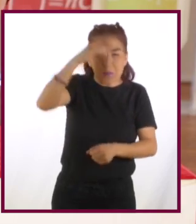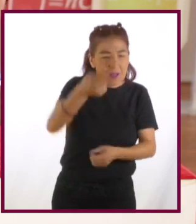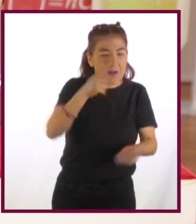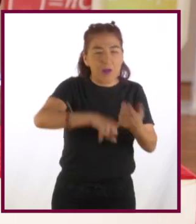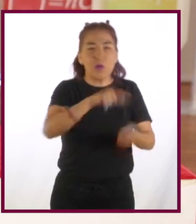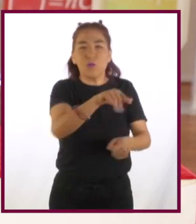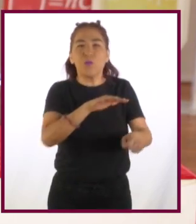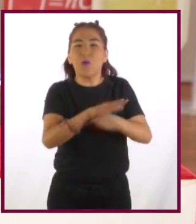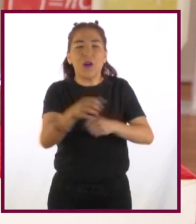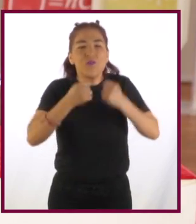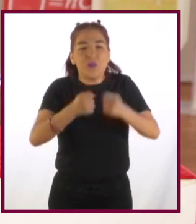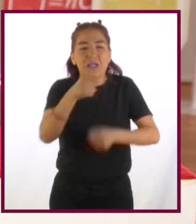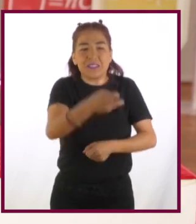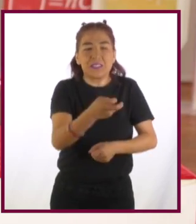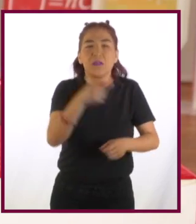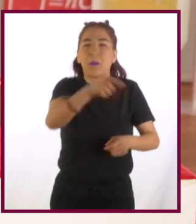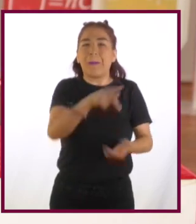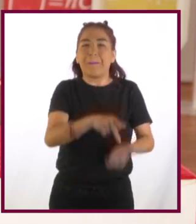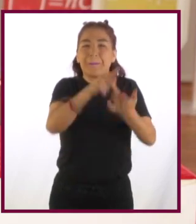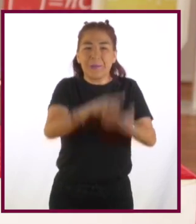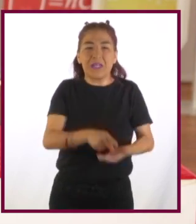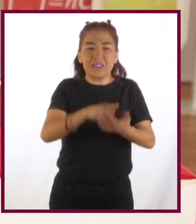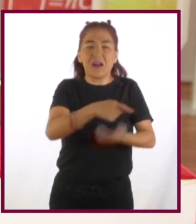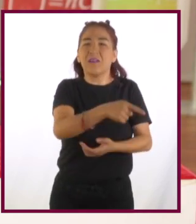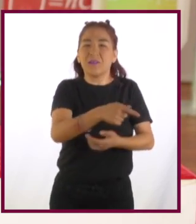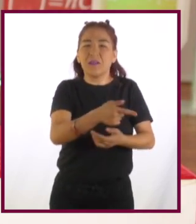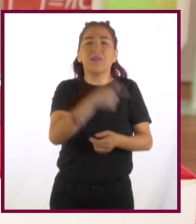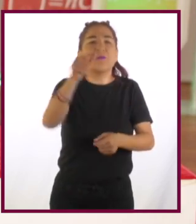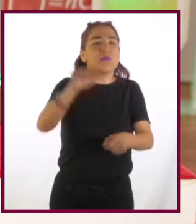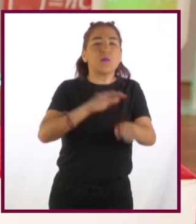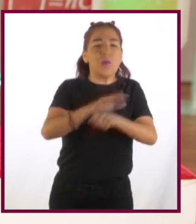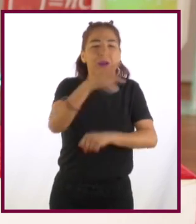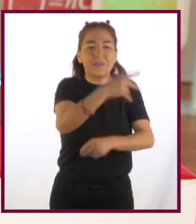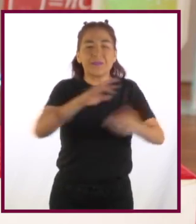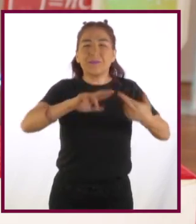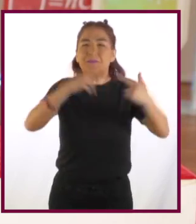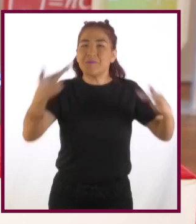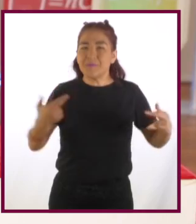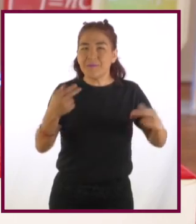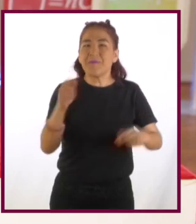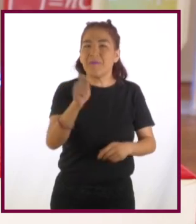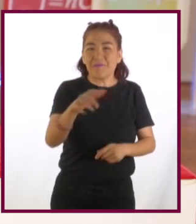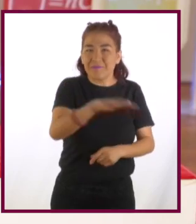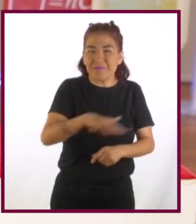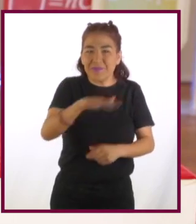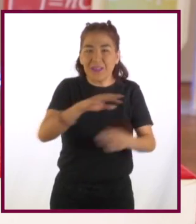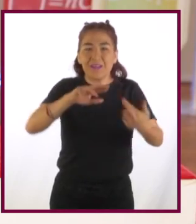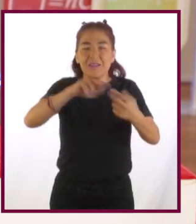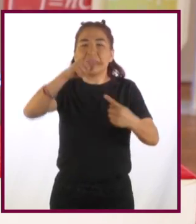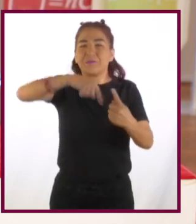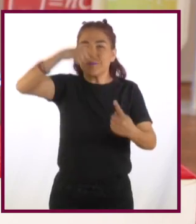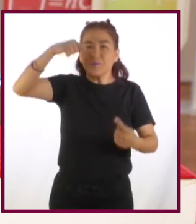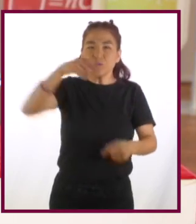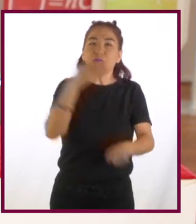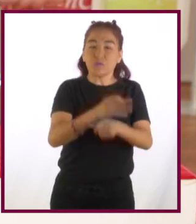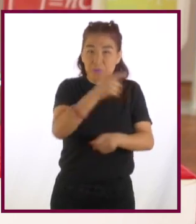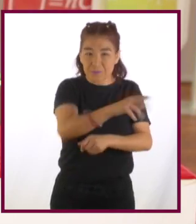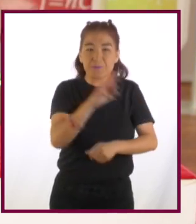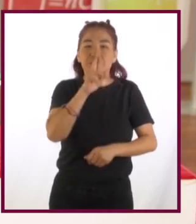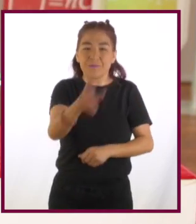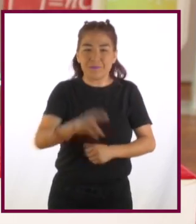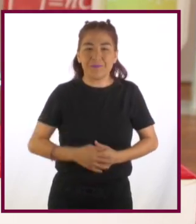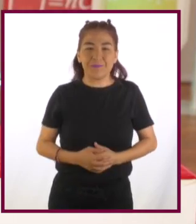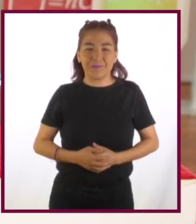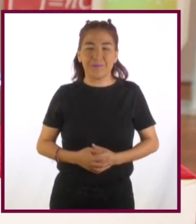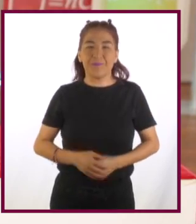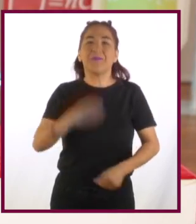¿Qué fuerzas piensas que están involucradas cuando ponemos un peso en un resorte? ¿Cuál será la relación entre ellas? Pues para